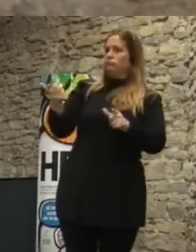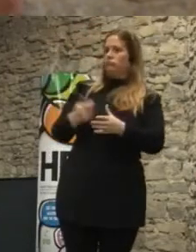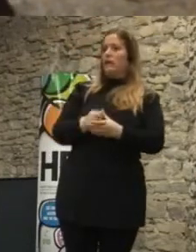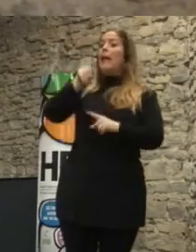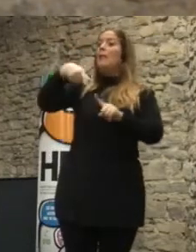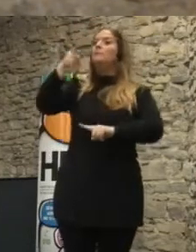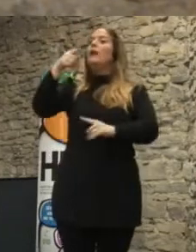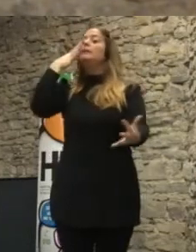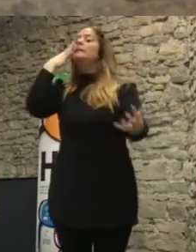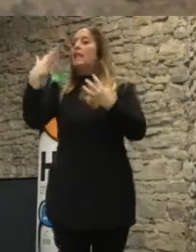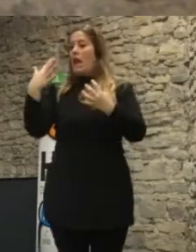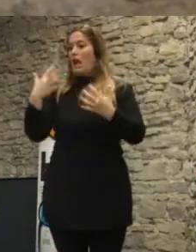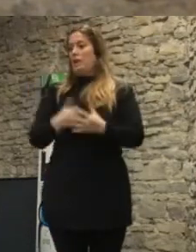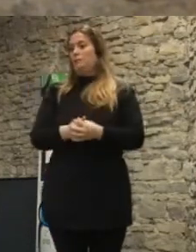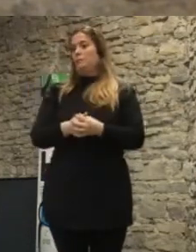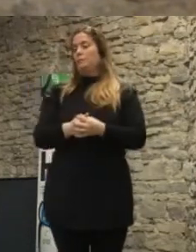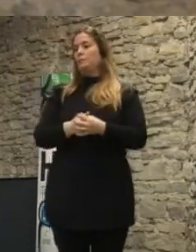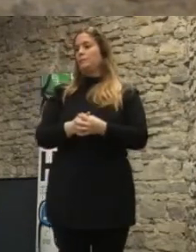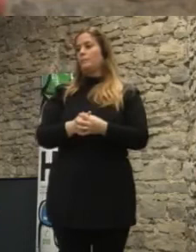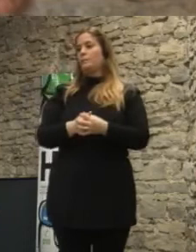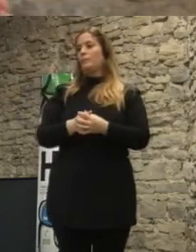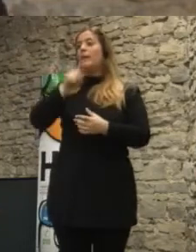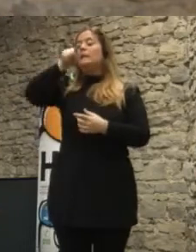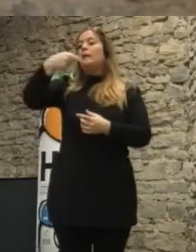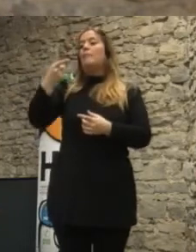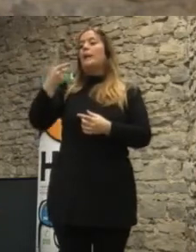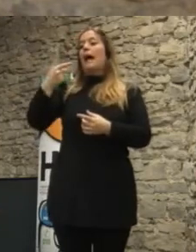bueno, dar también a María